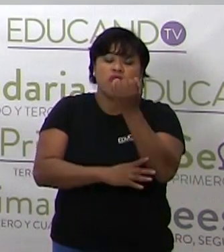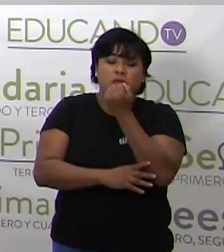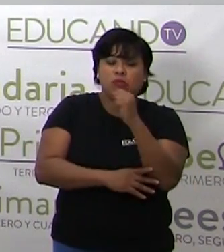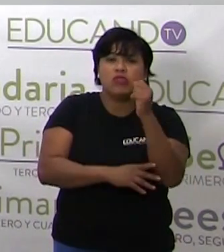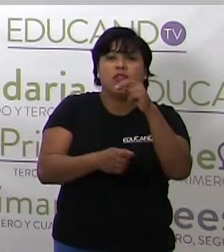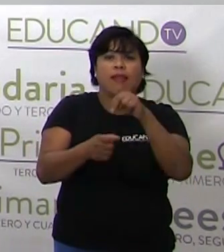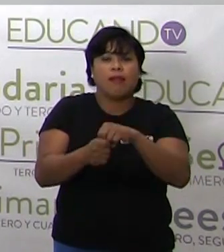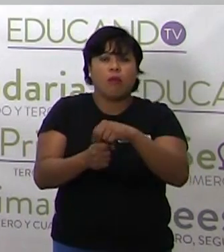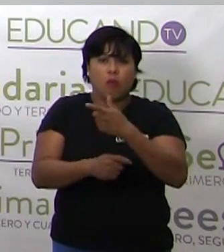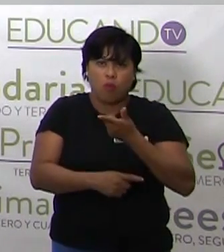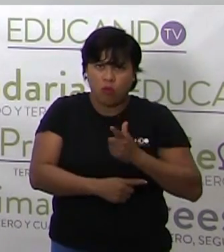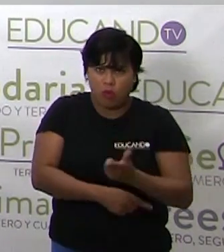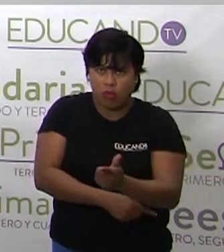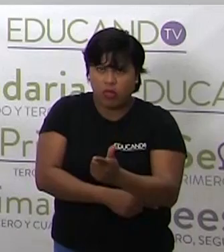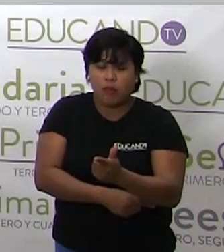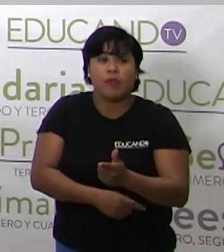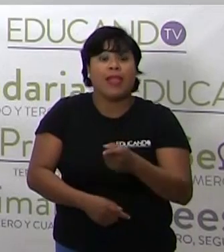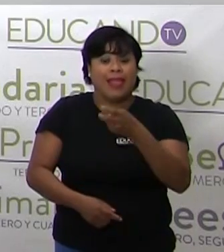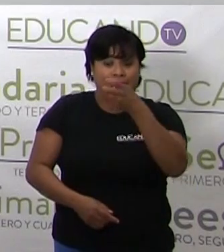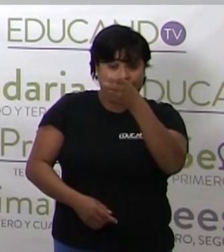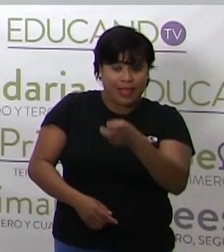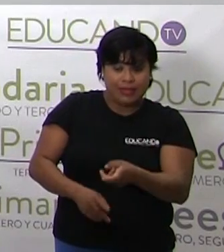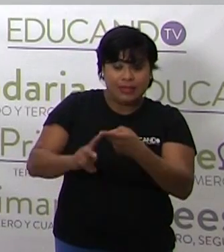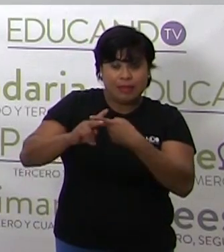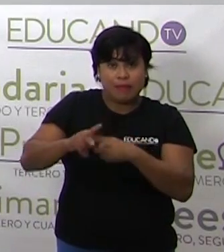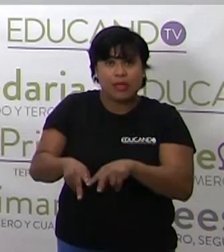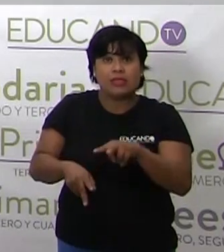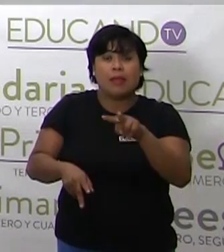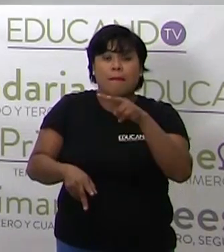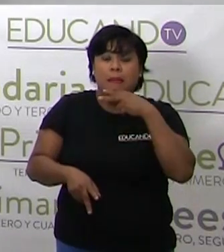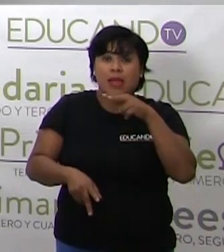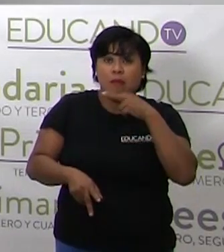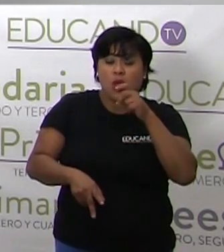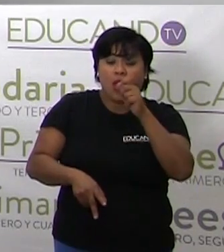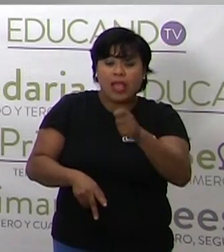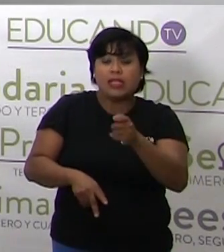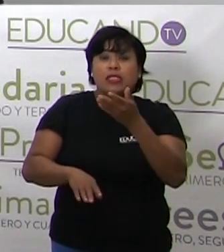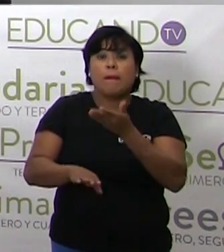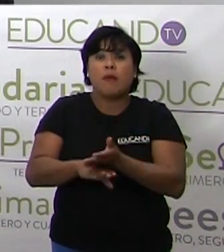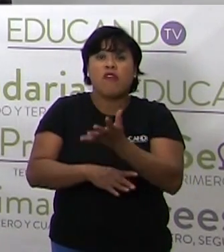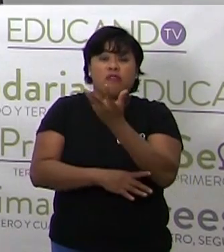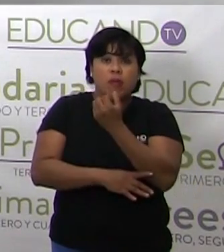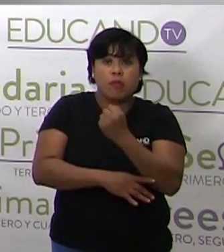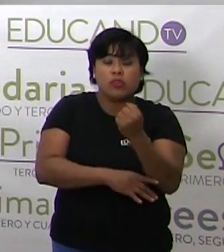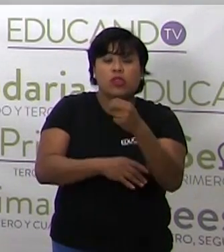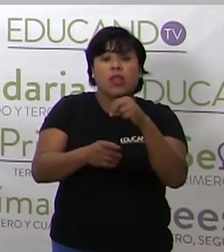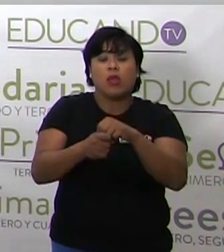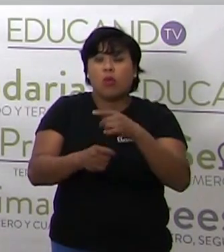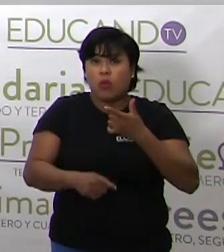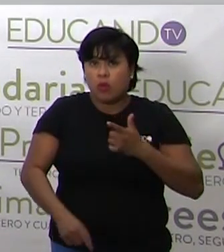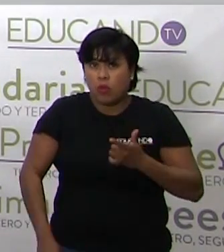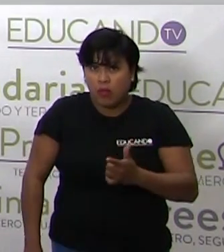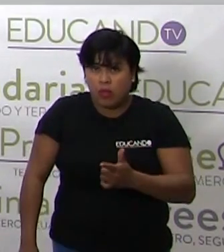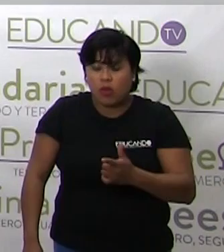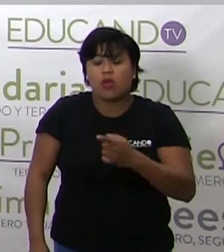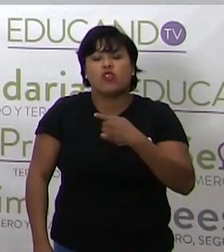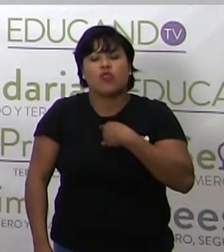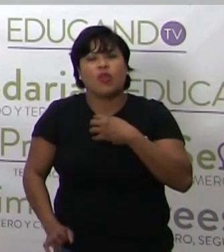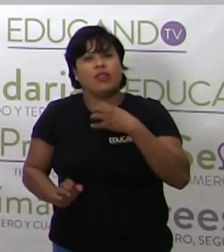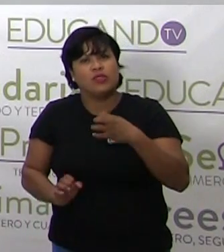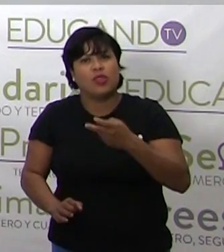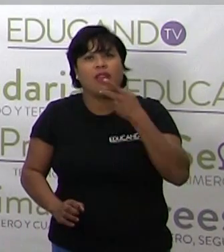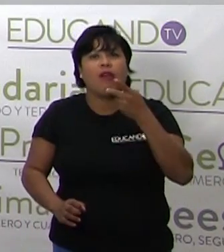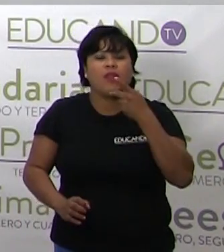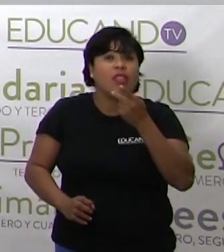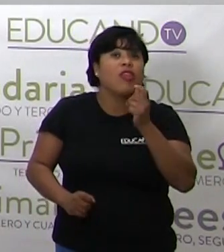famoso en Guanajuato. A partir del verbo es muy famoso en Guanajuato, estoy hablando